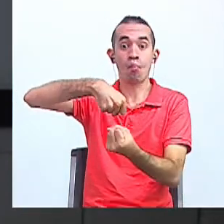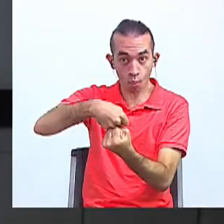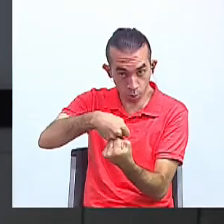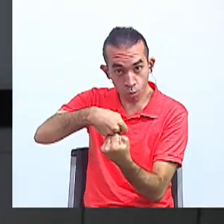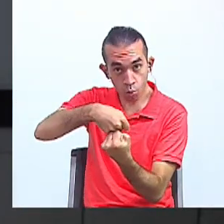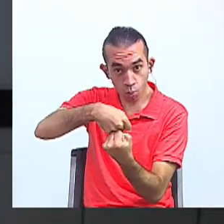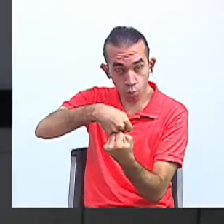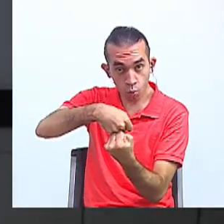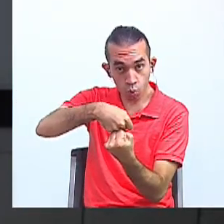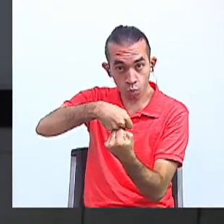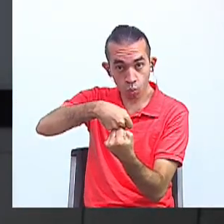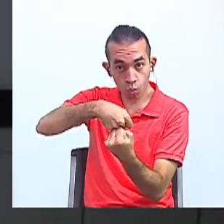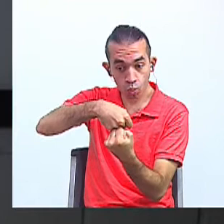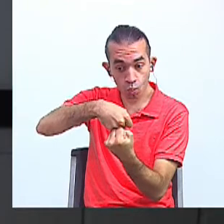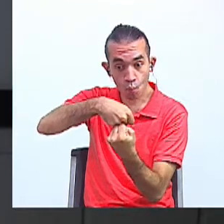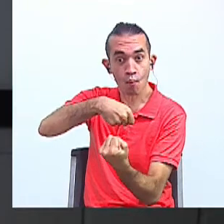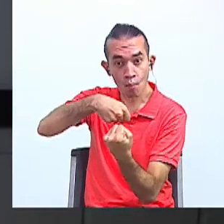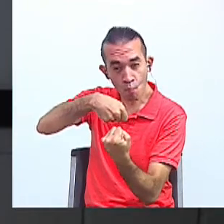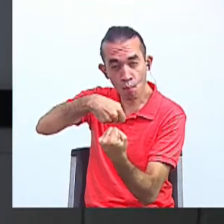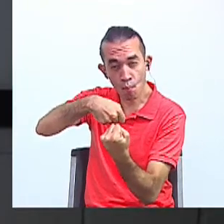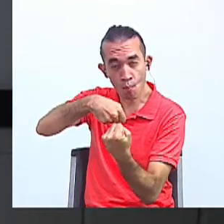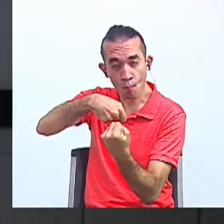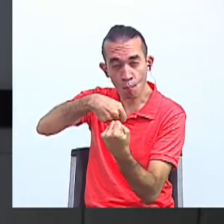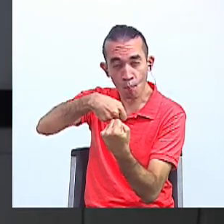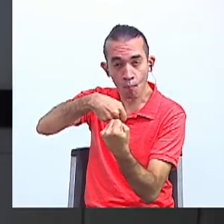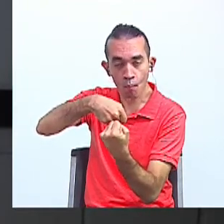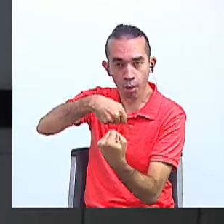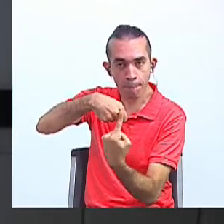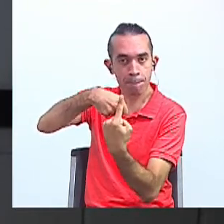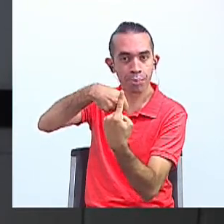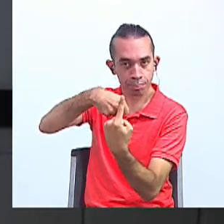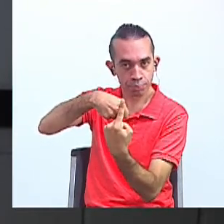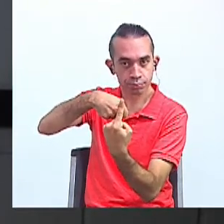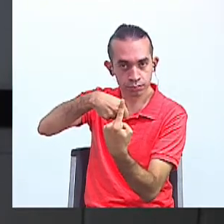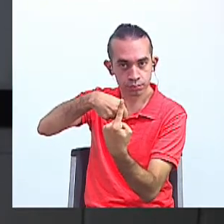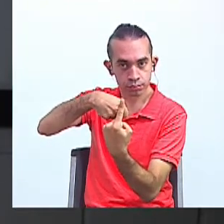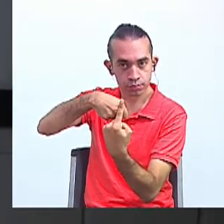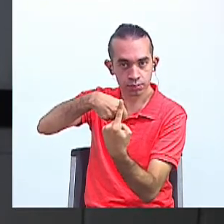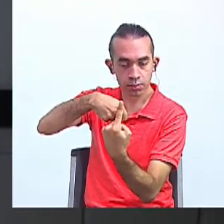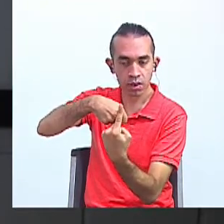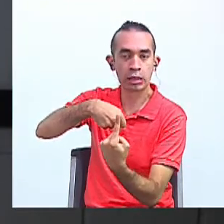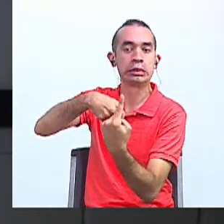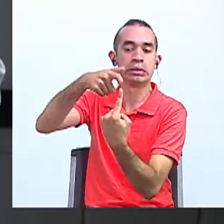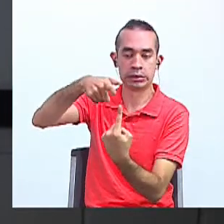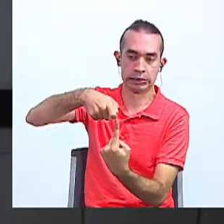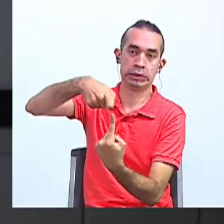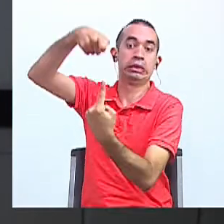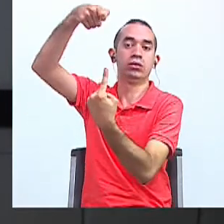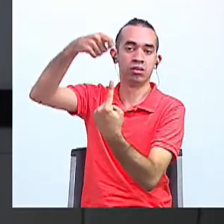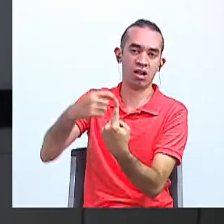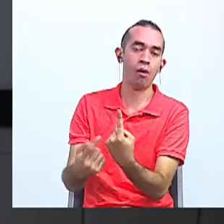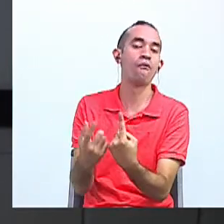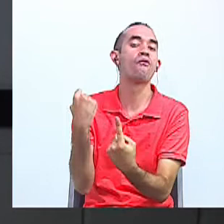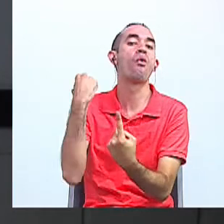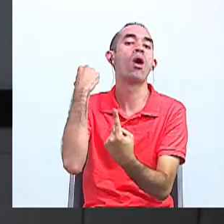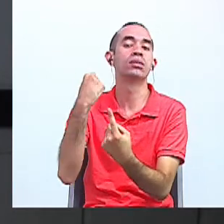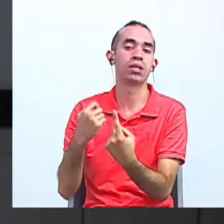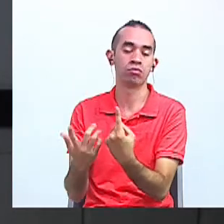esta lámina, y ese vacío va a quedar apuntando hacia afuera. Entonces, a través de ese